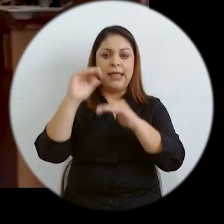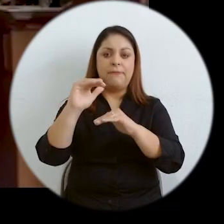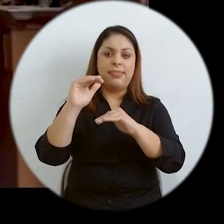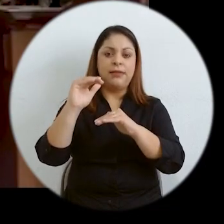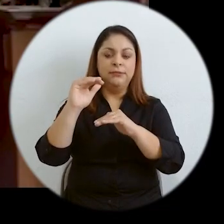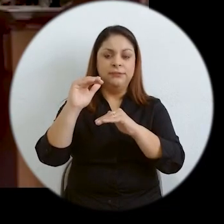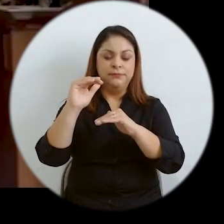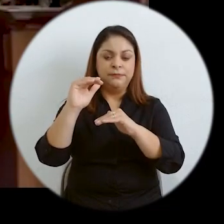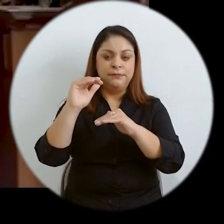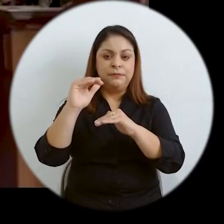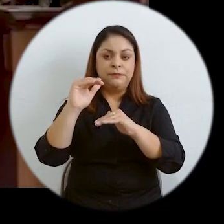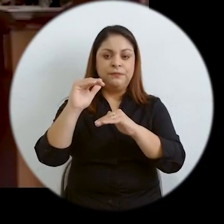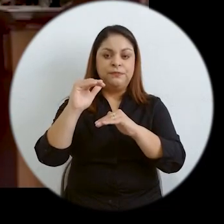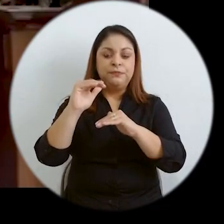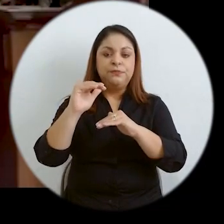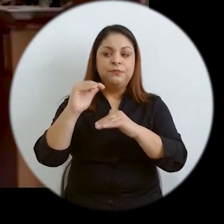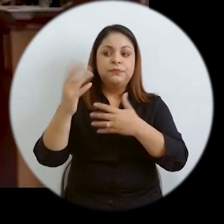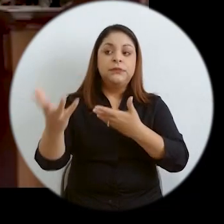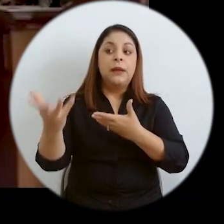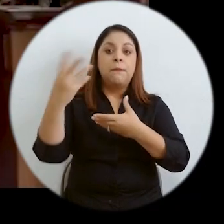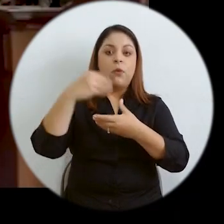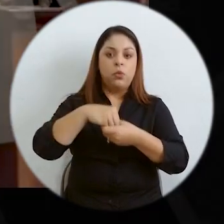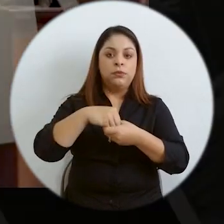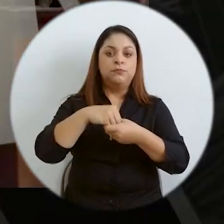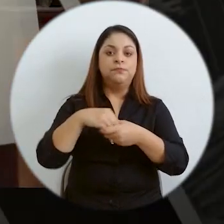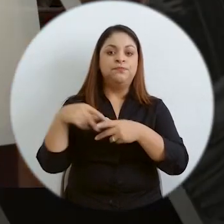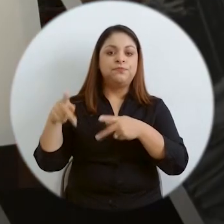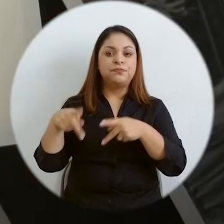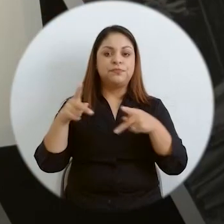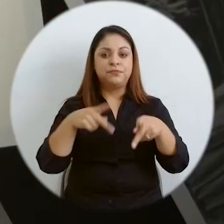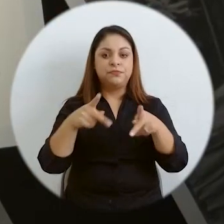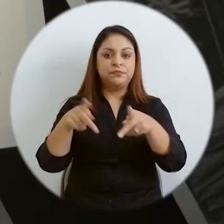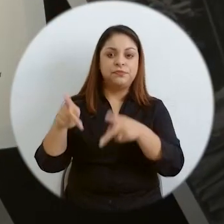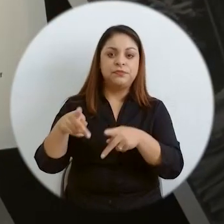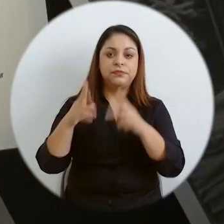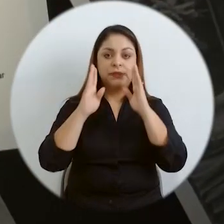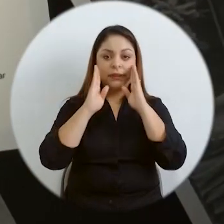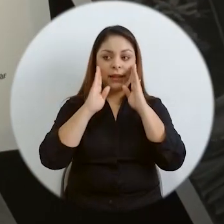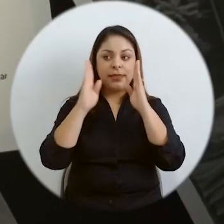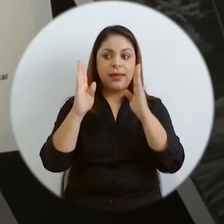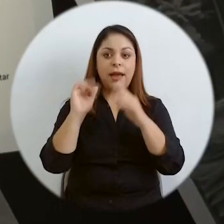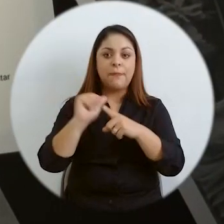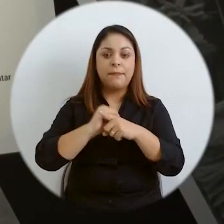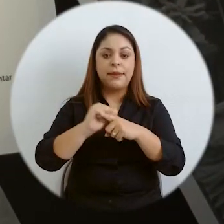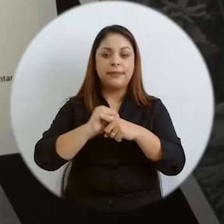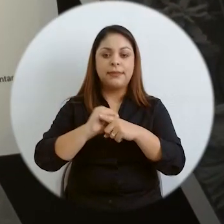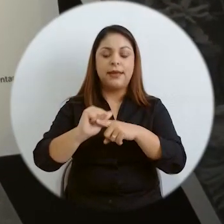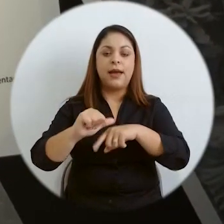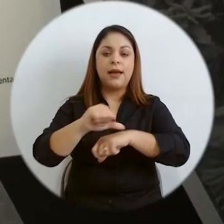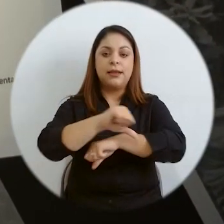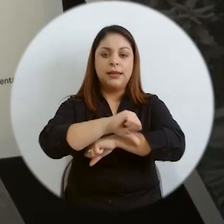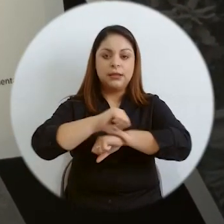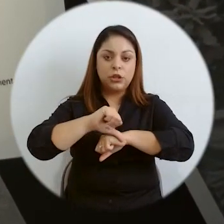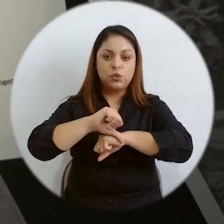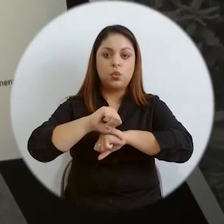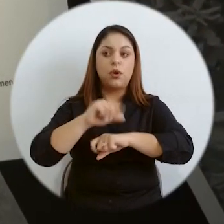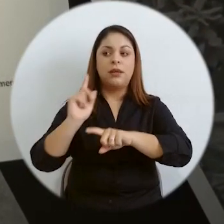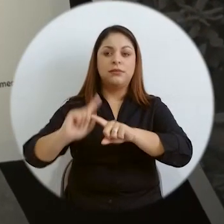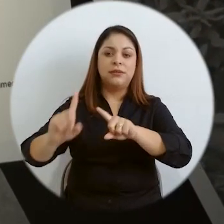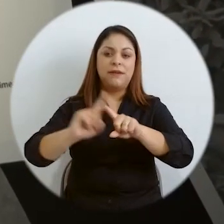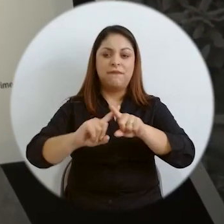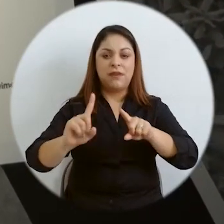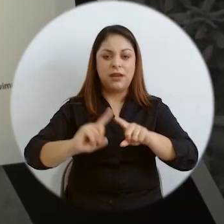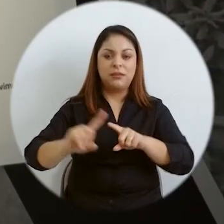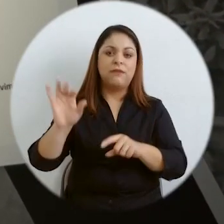límites fijos, como pueden ser las paredes, involucrar a las personas que se dedican a las prácticas